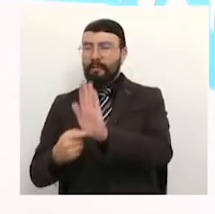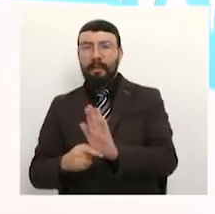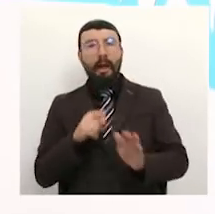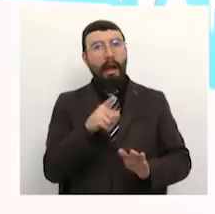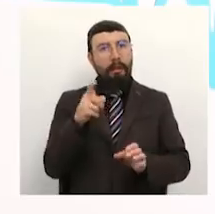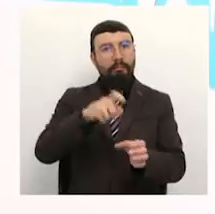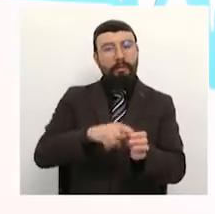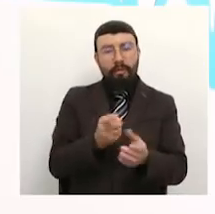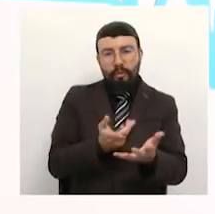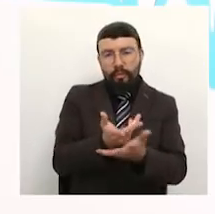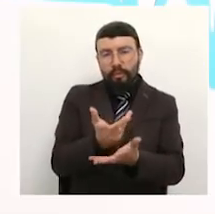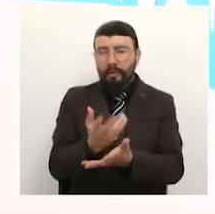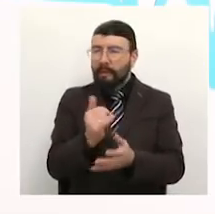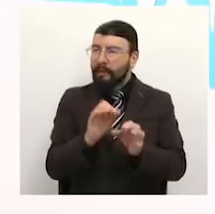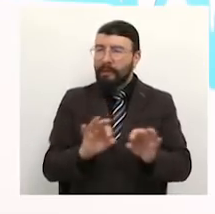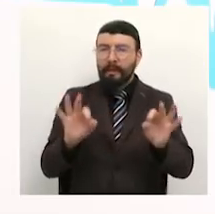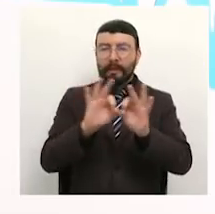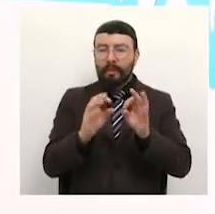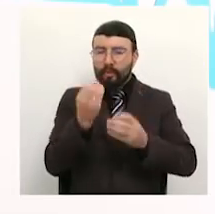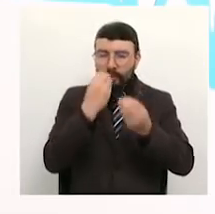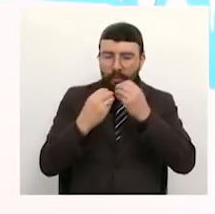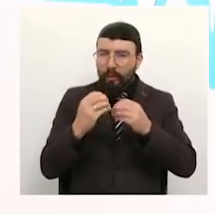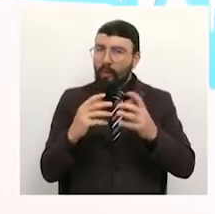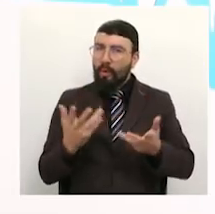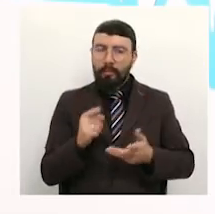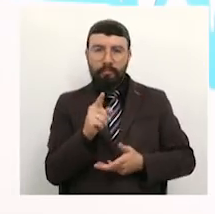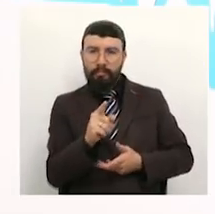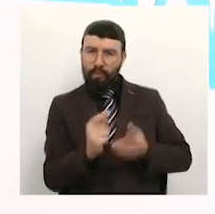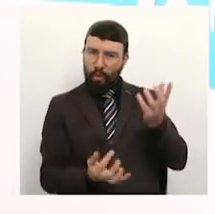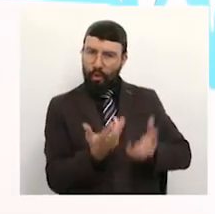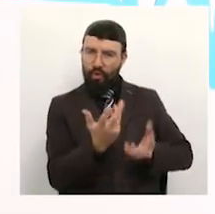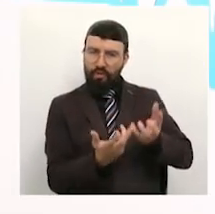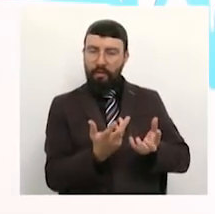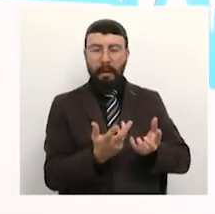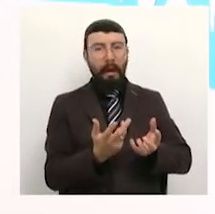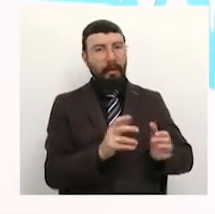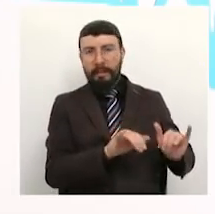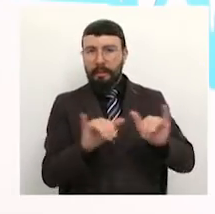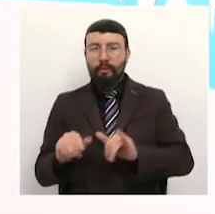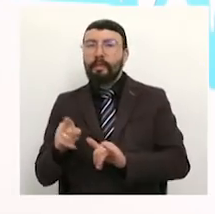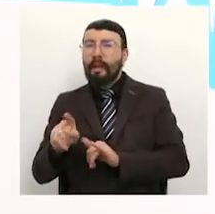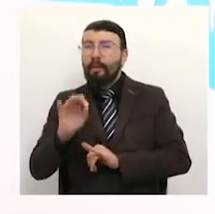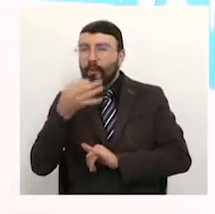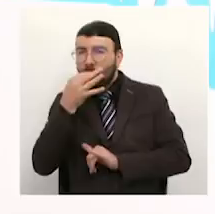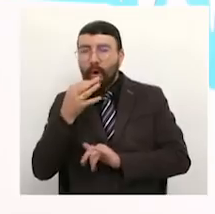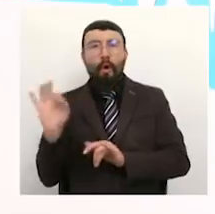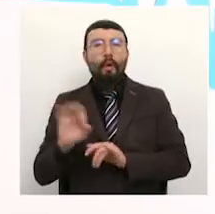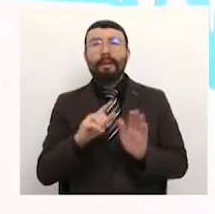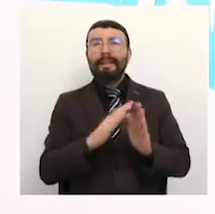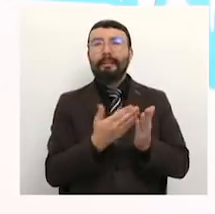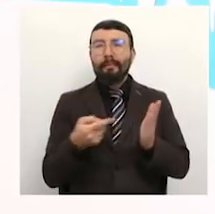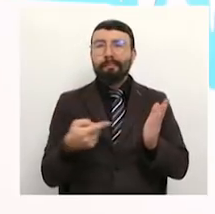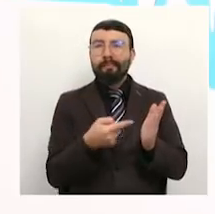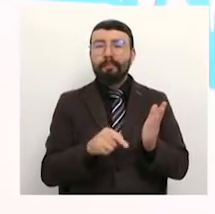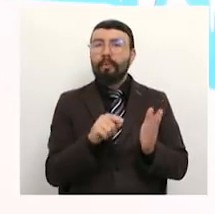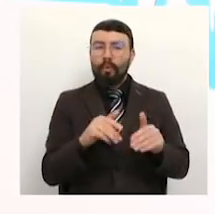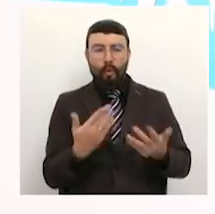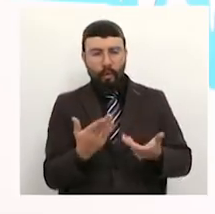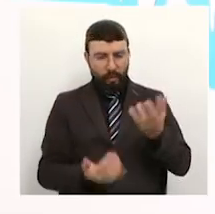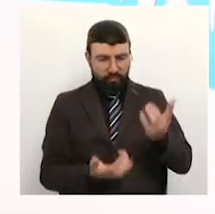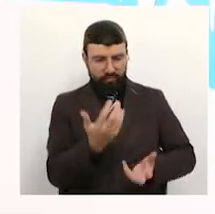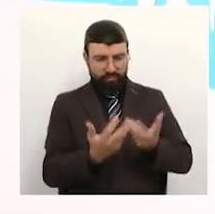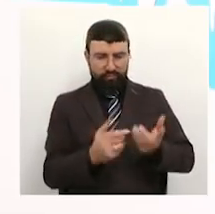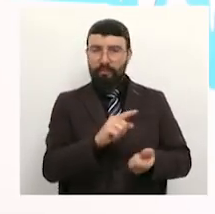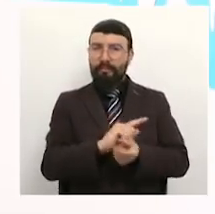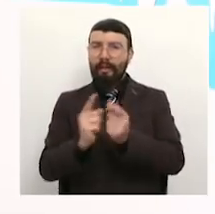recomendaciones nutricionales para entender tu cocina tu medicina o lo que tenemos en nuestro libro cómo hacer de la cocina una farmacia que